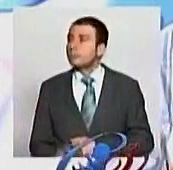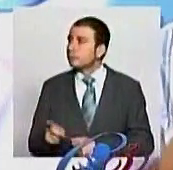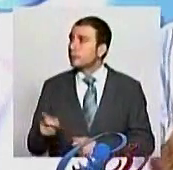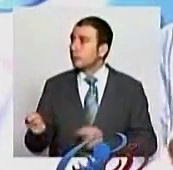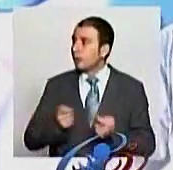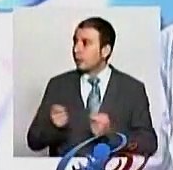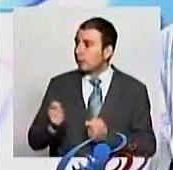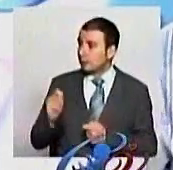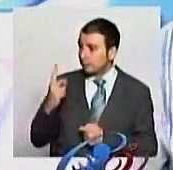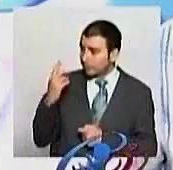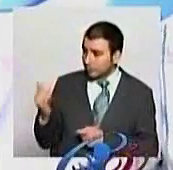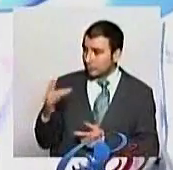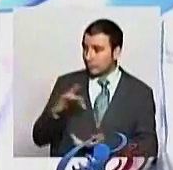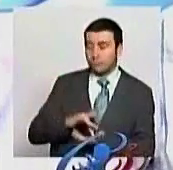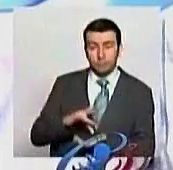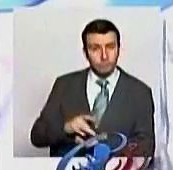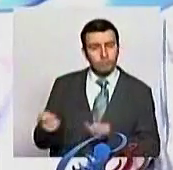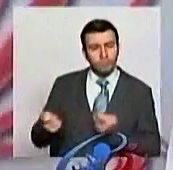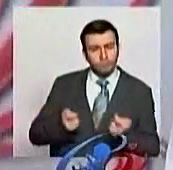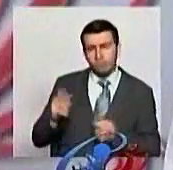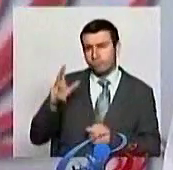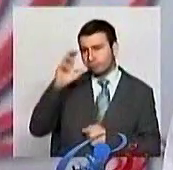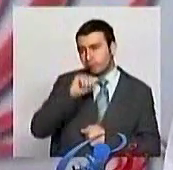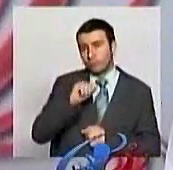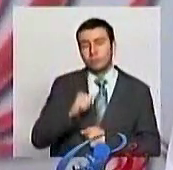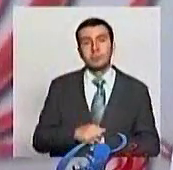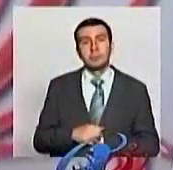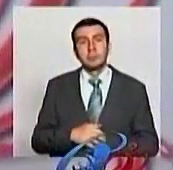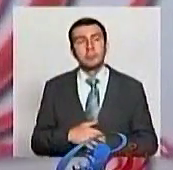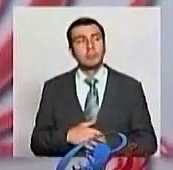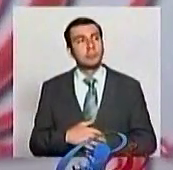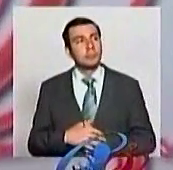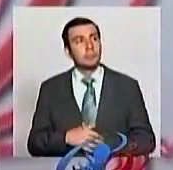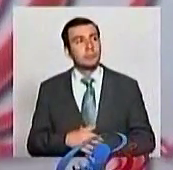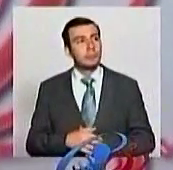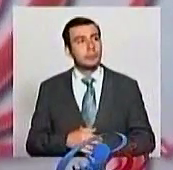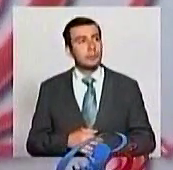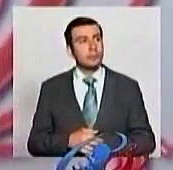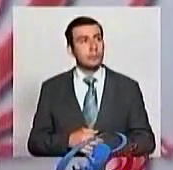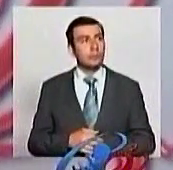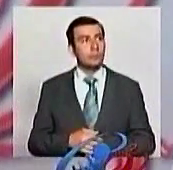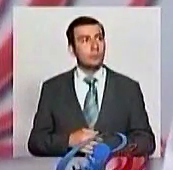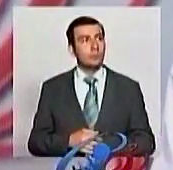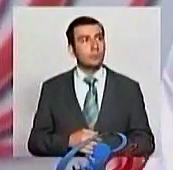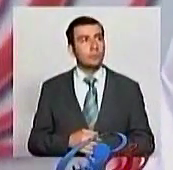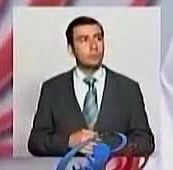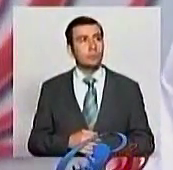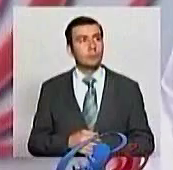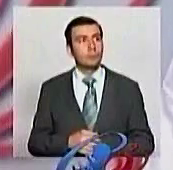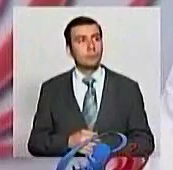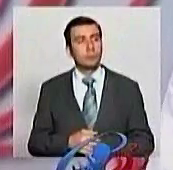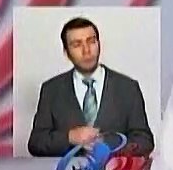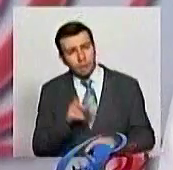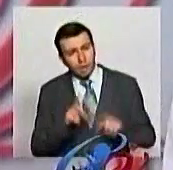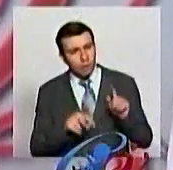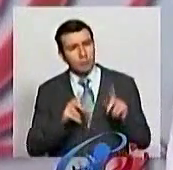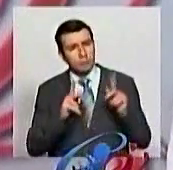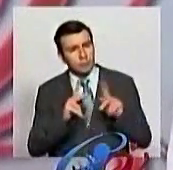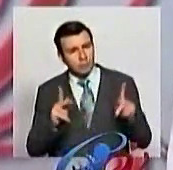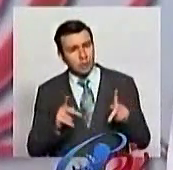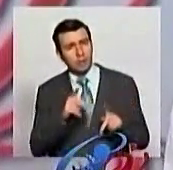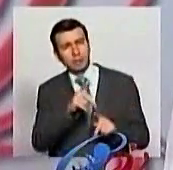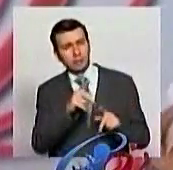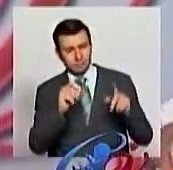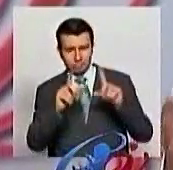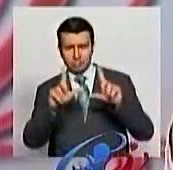cardiovascular con electrocardiografía. Bueno, ¿en qué pacientes uno puede valorar lo de que si hay